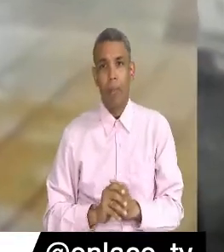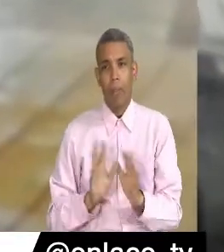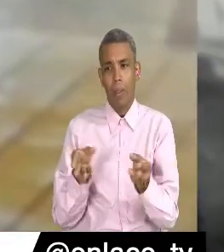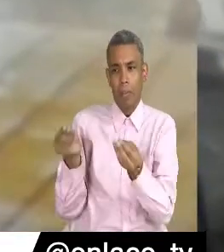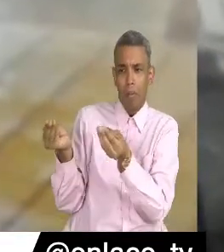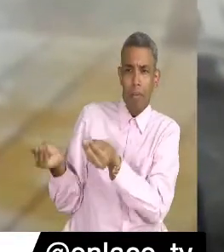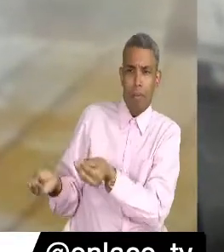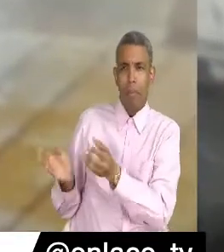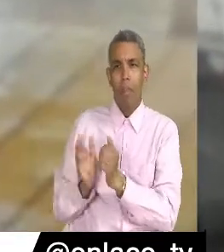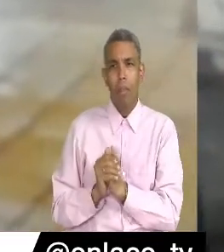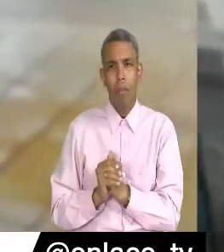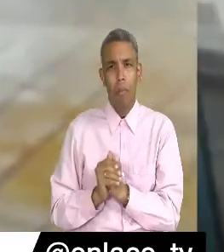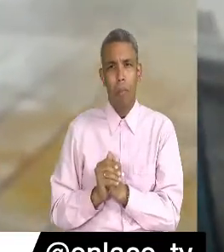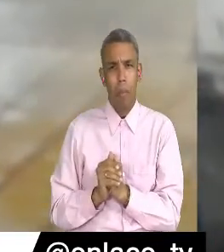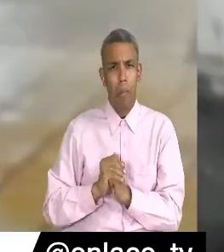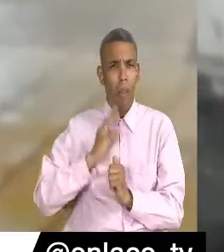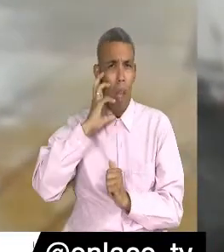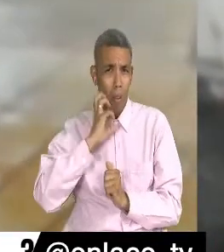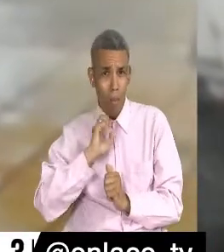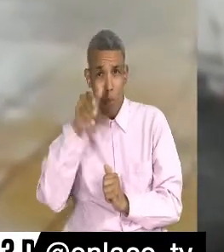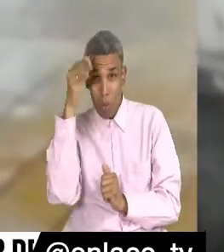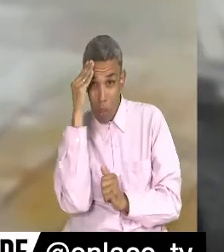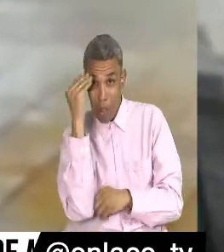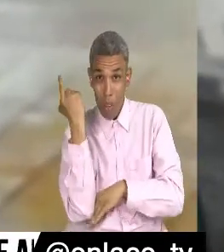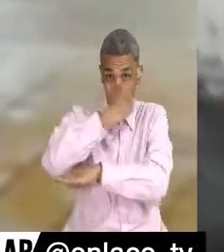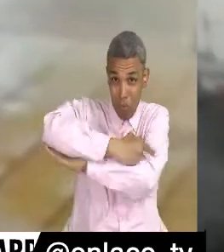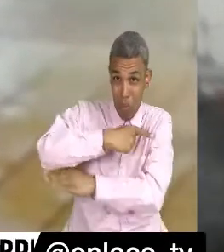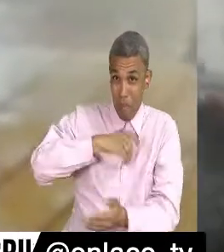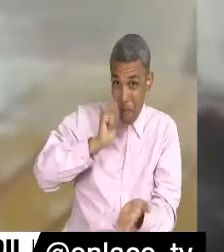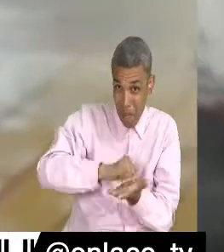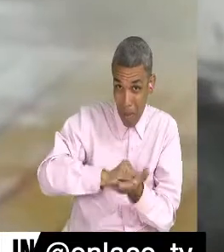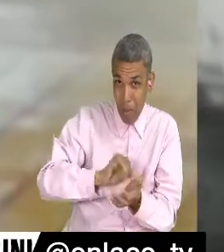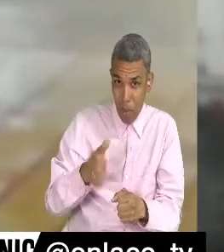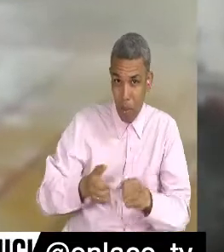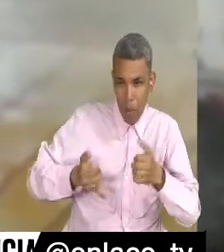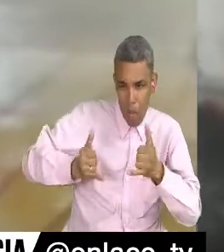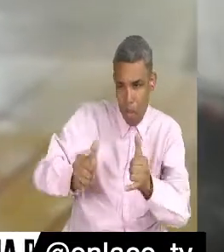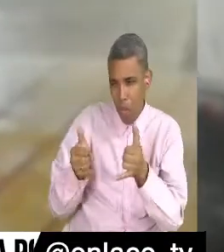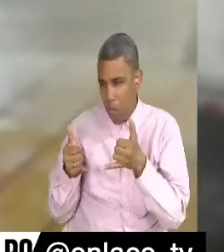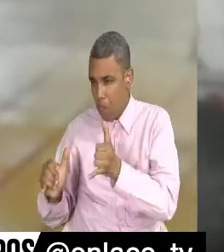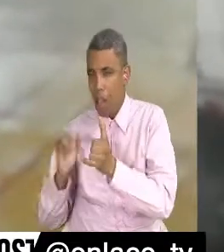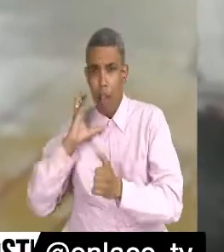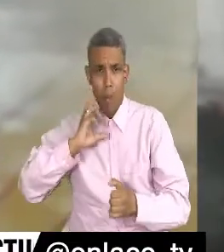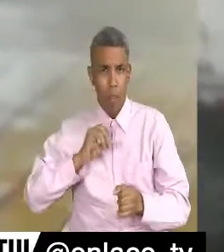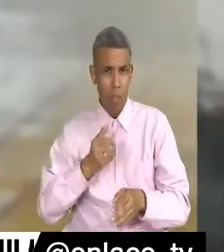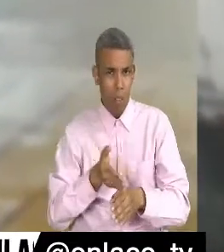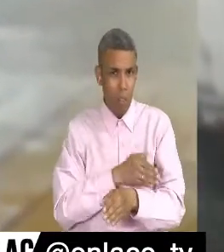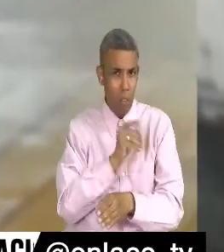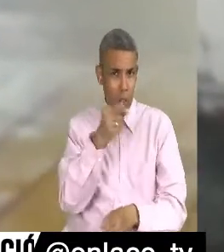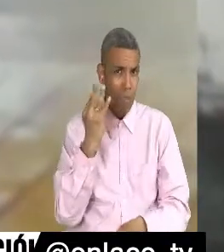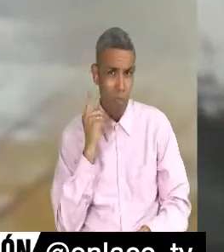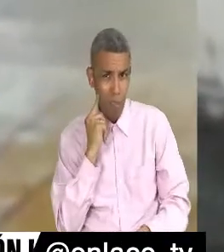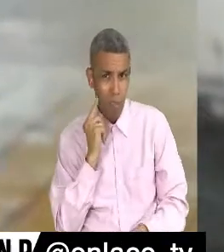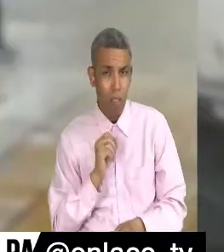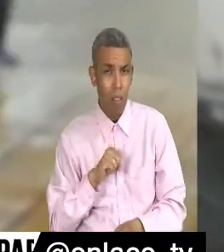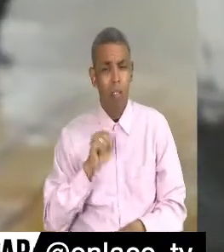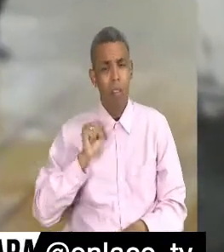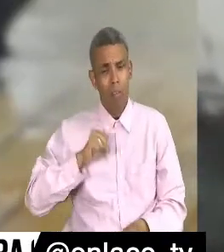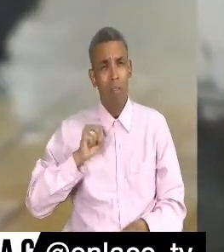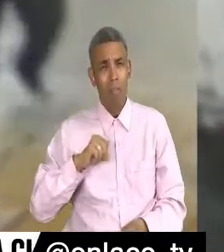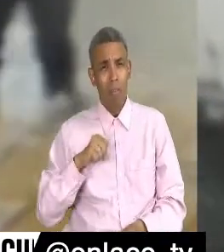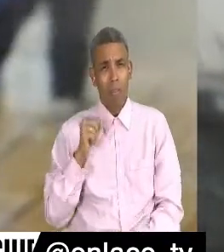tiene conocimiento de que robó a otra persona ese mismo día acá, con esa misma modalidad, le robó la motocicleta? Sí, porque en el video del restaurante